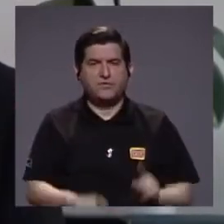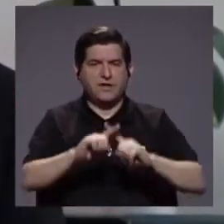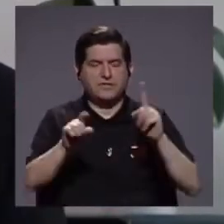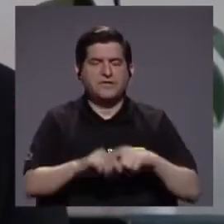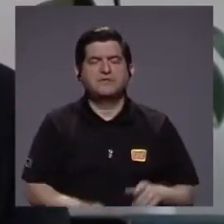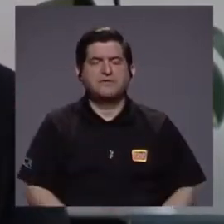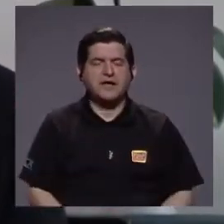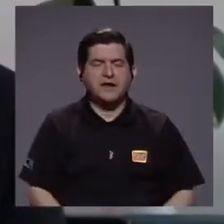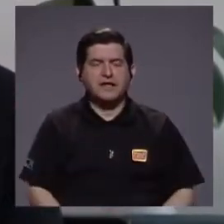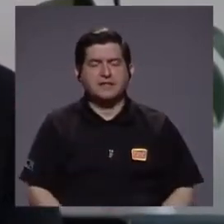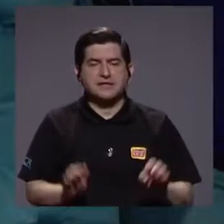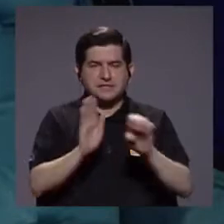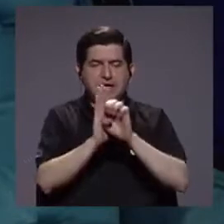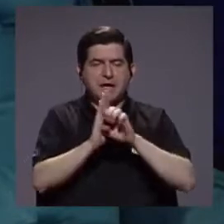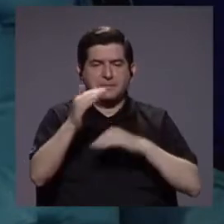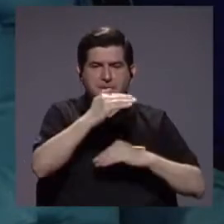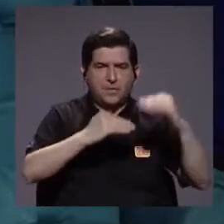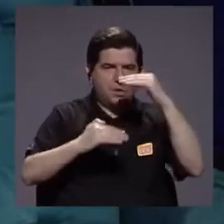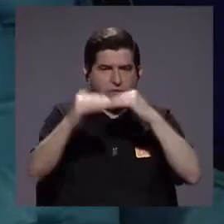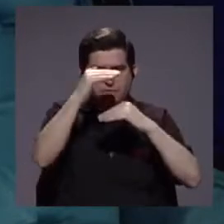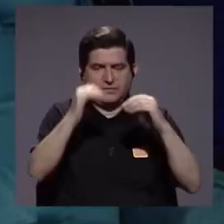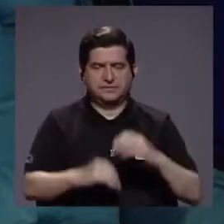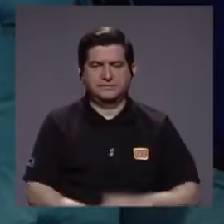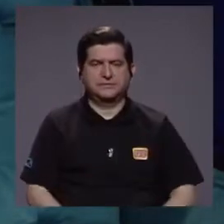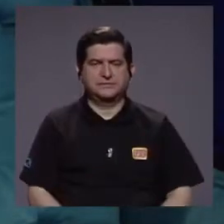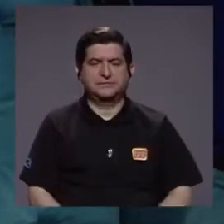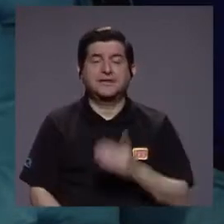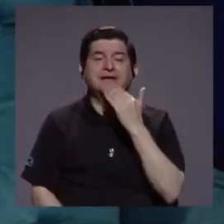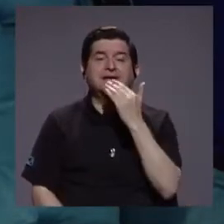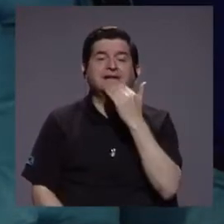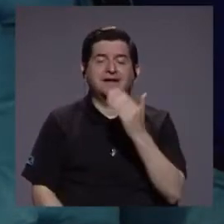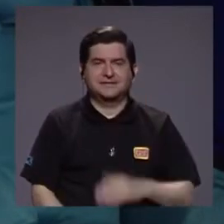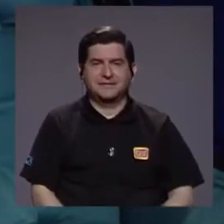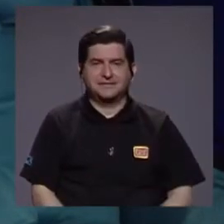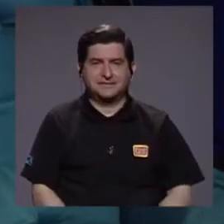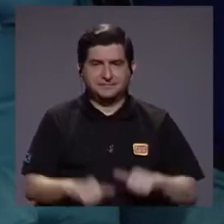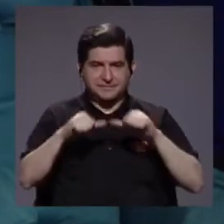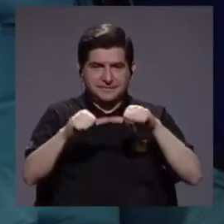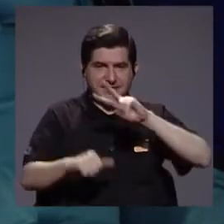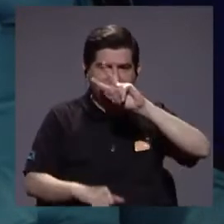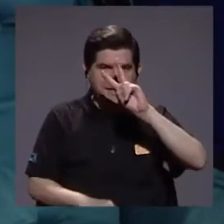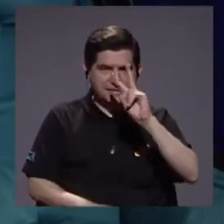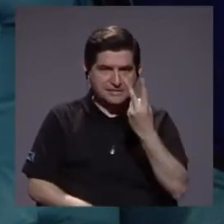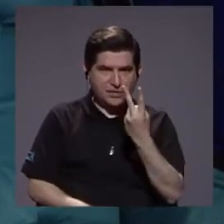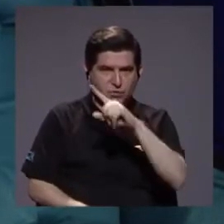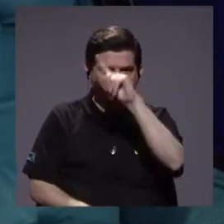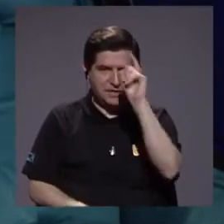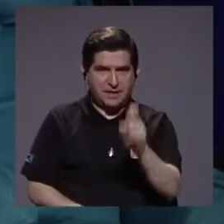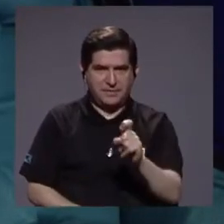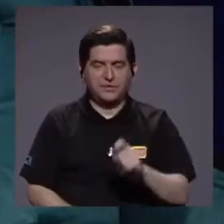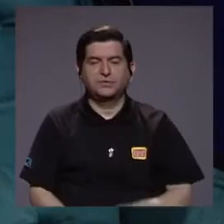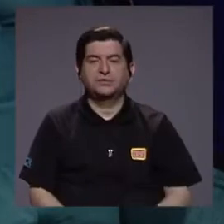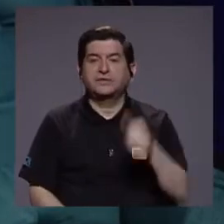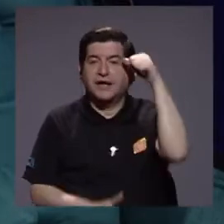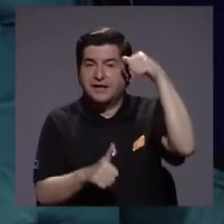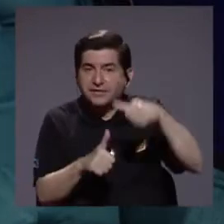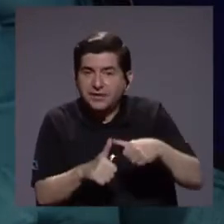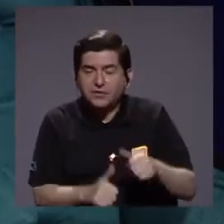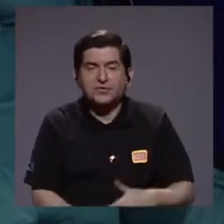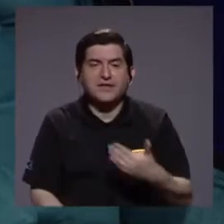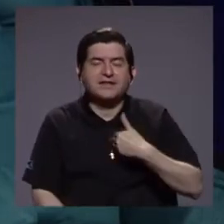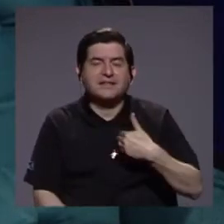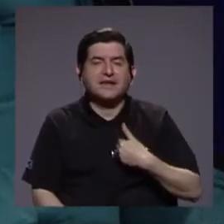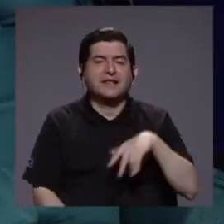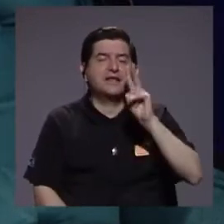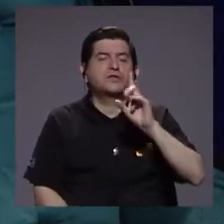residencias, etcétera. Muchas gracias. Continuamos con la segunda pregunta de este bloque. Les recuerdo que disponen